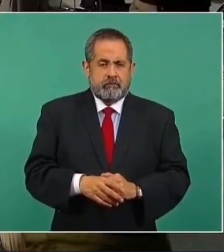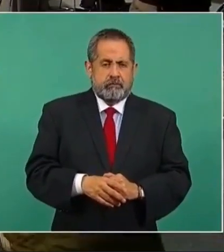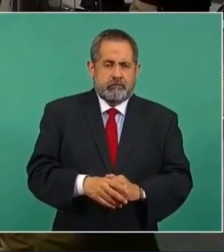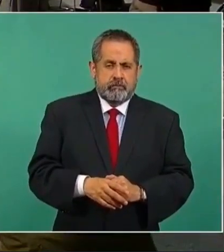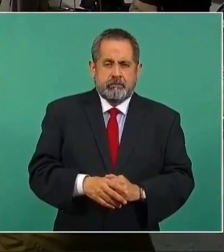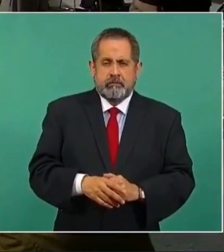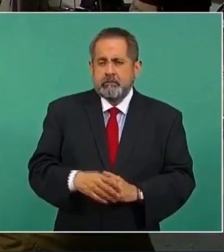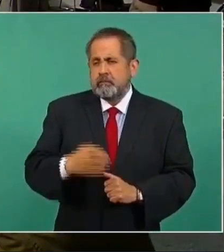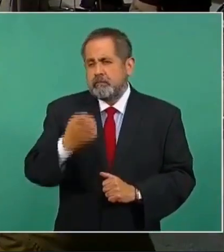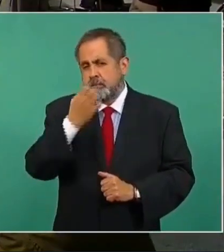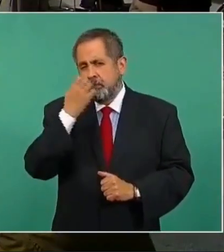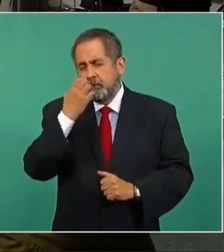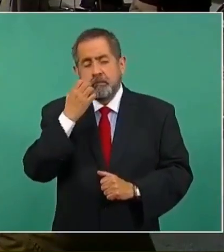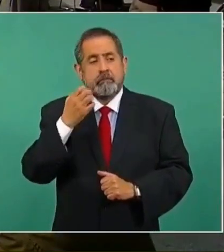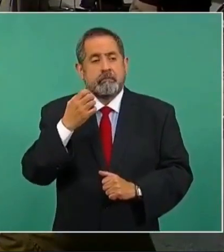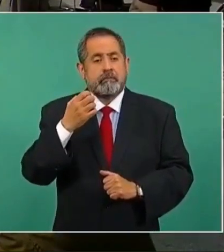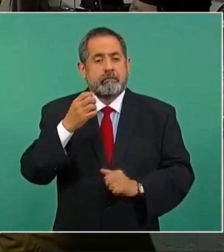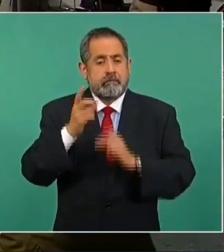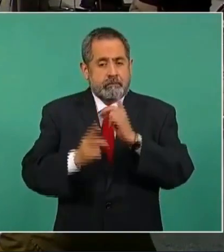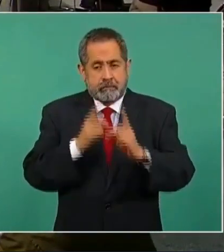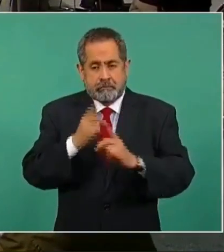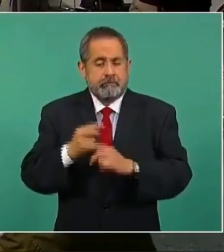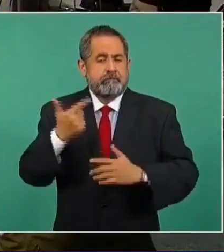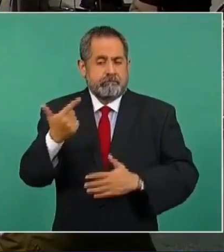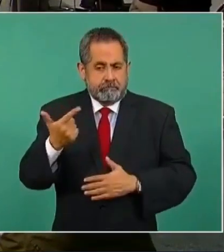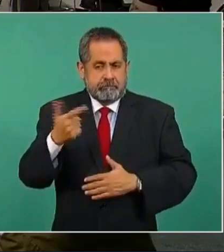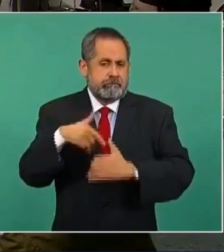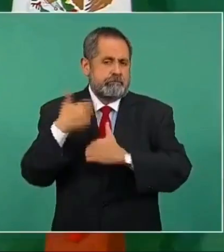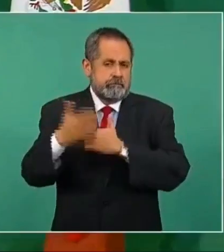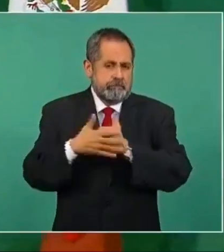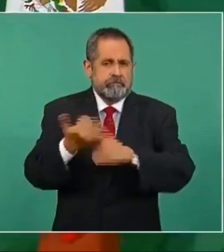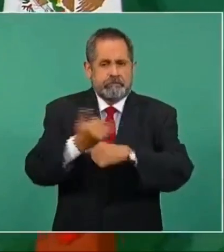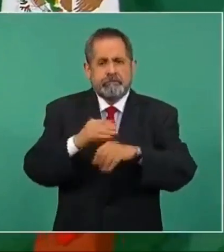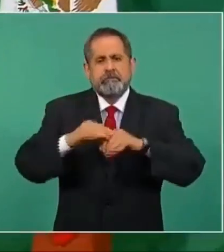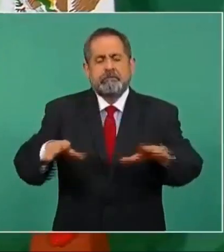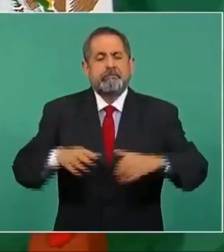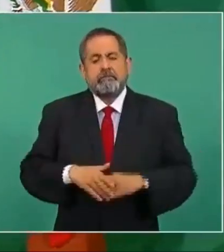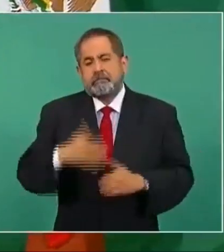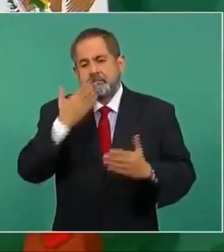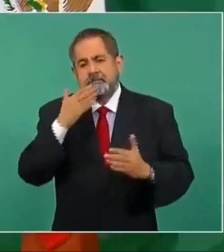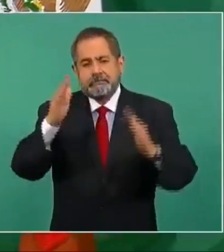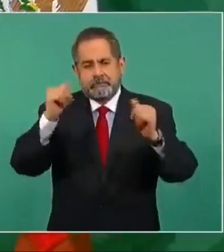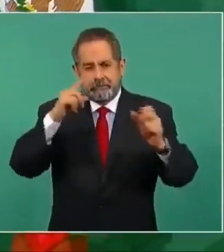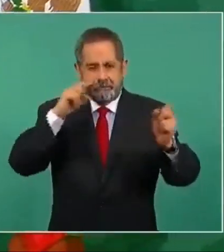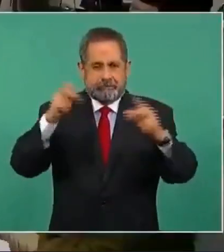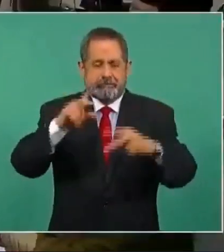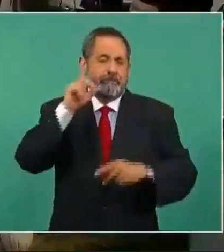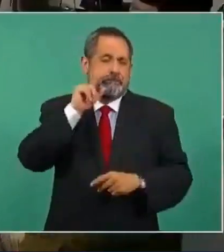Siete escuelas de deporte y vamos a informar. Bueno, nos vemos mañana.